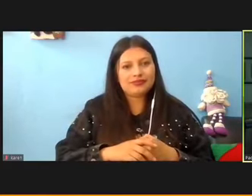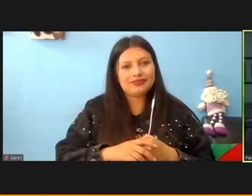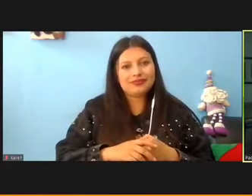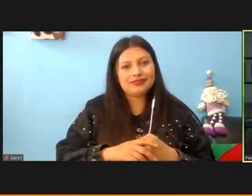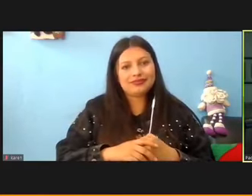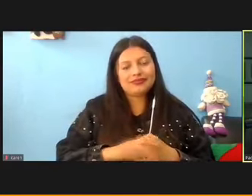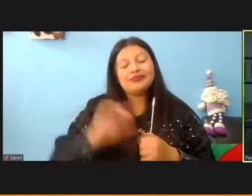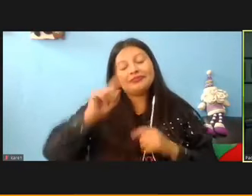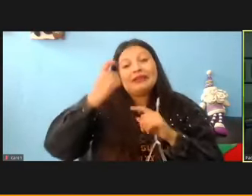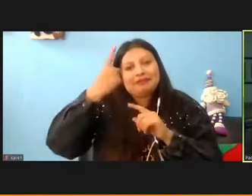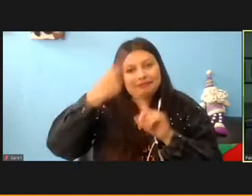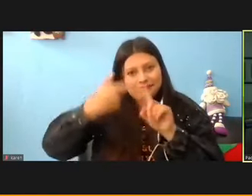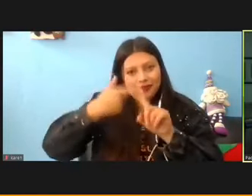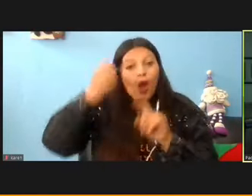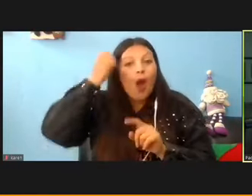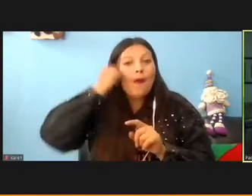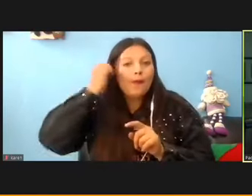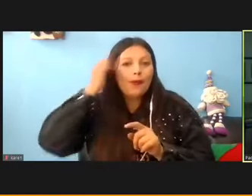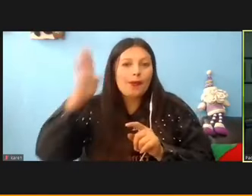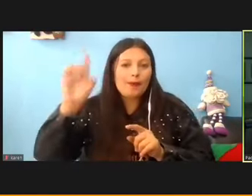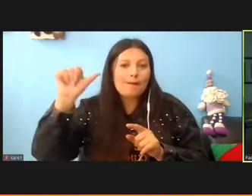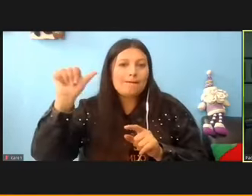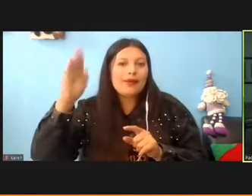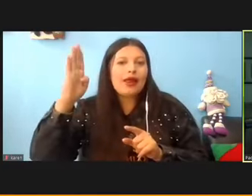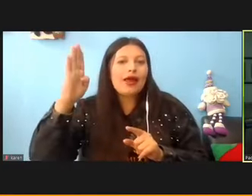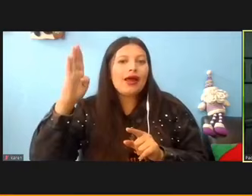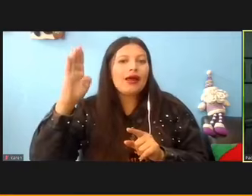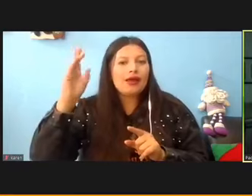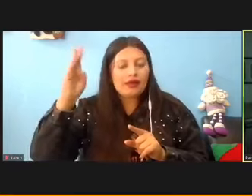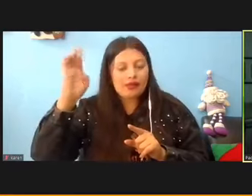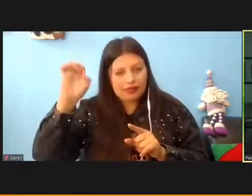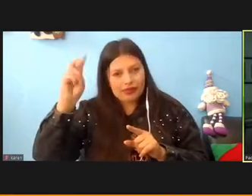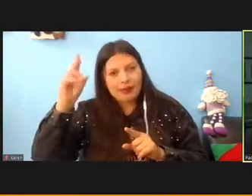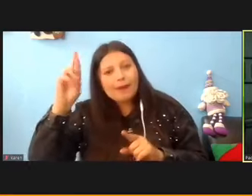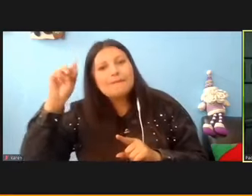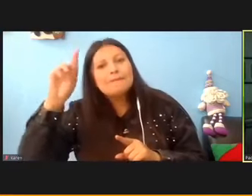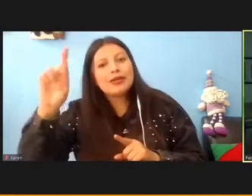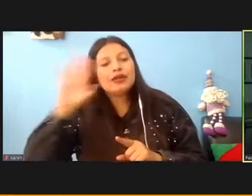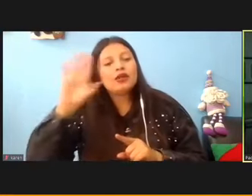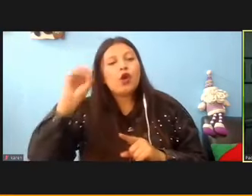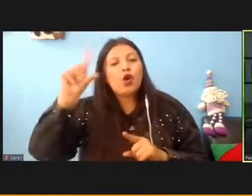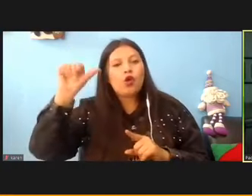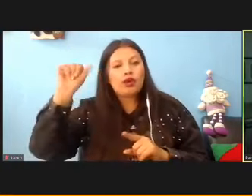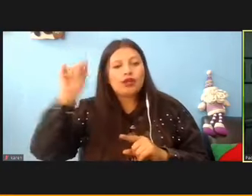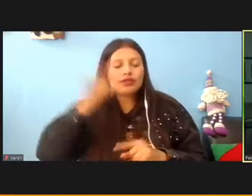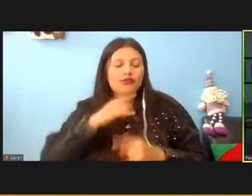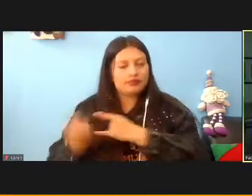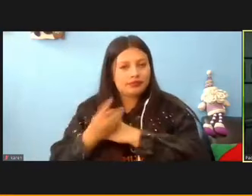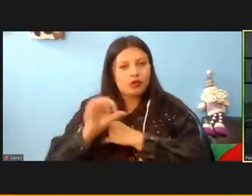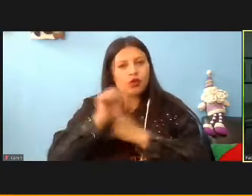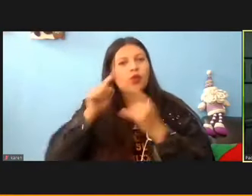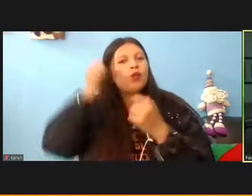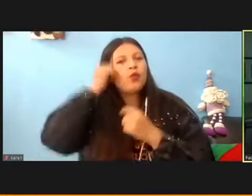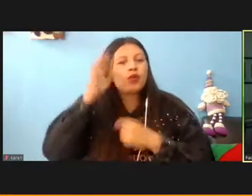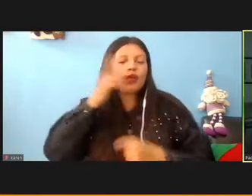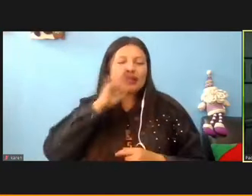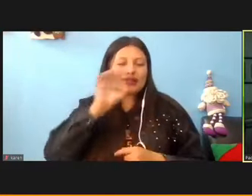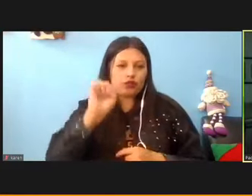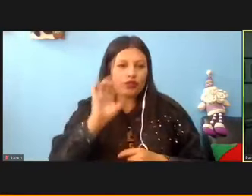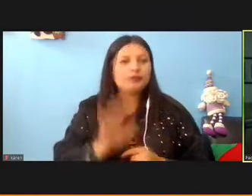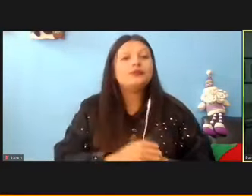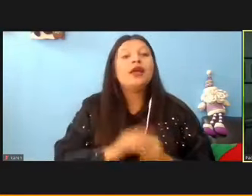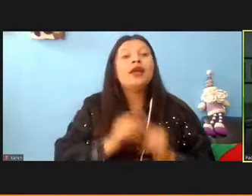el profesor Vladimir Olaya de la Universidad Pedagógica Nacional y el profesor Paolo Viñolo de la Universidad Nacional. Y